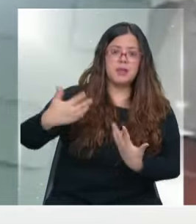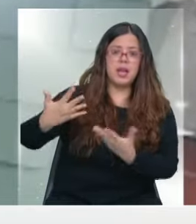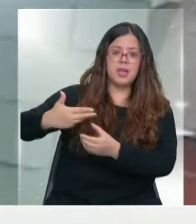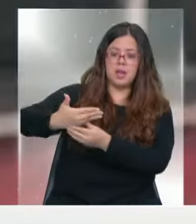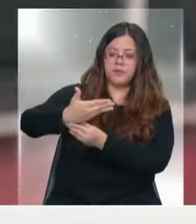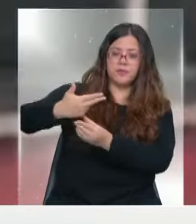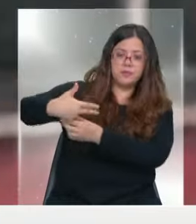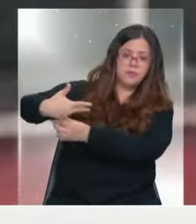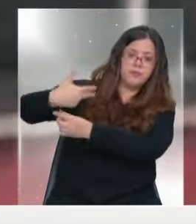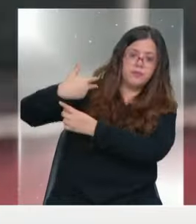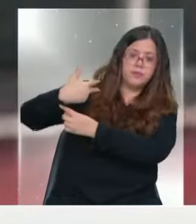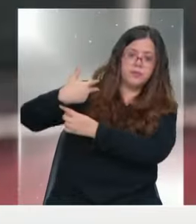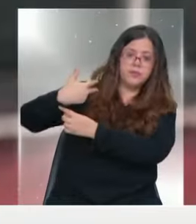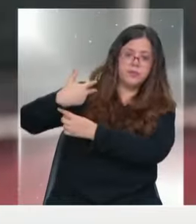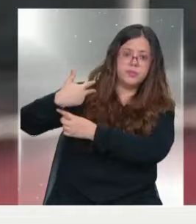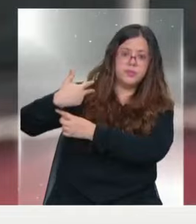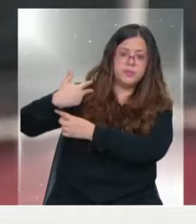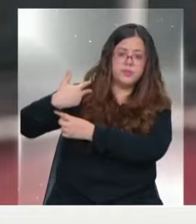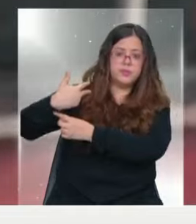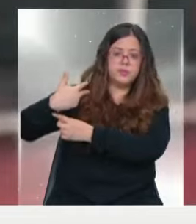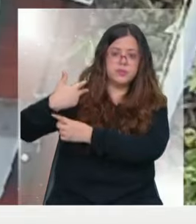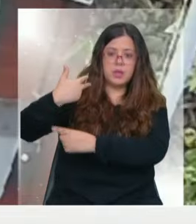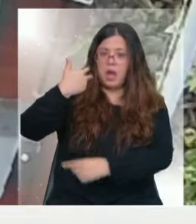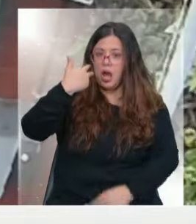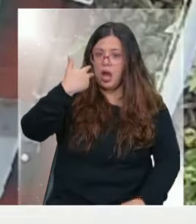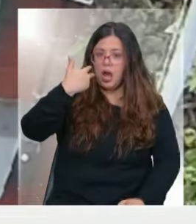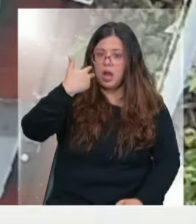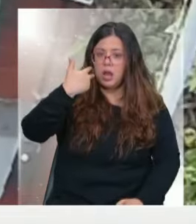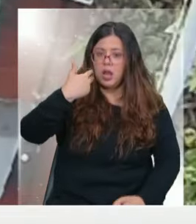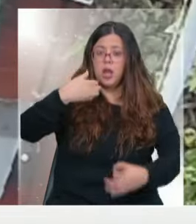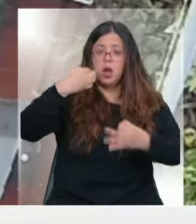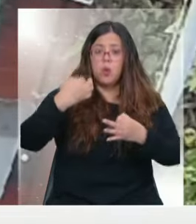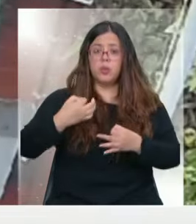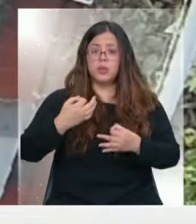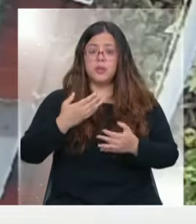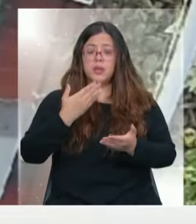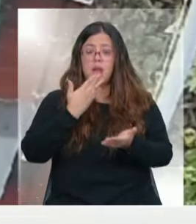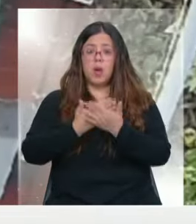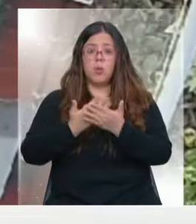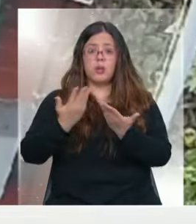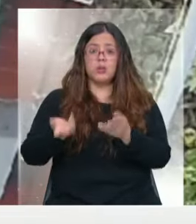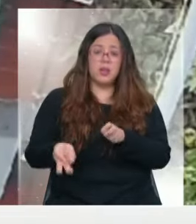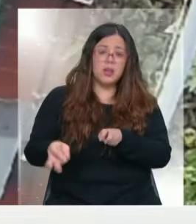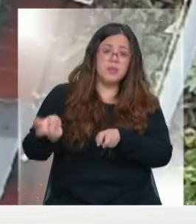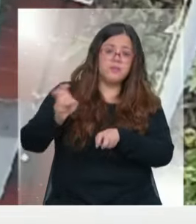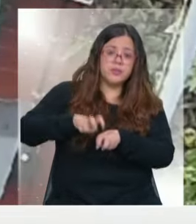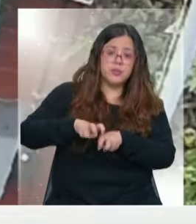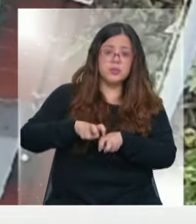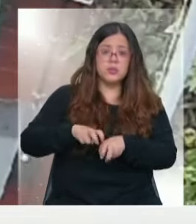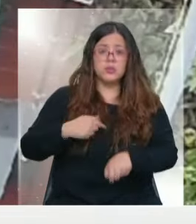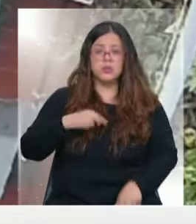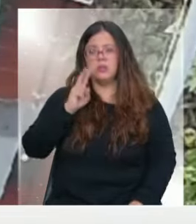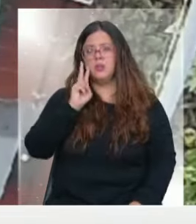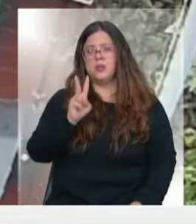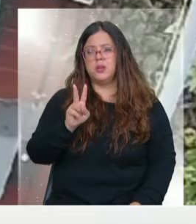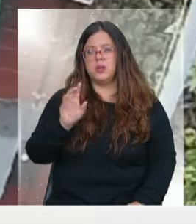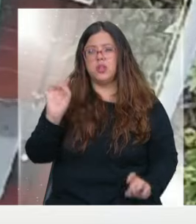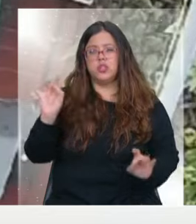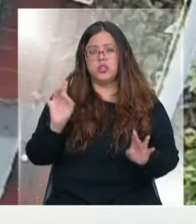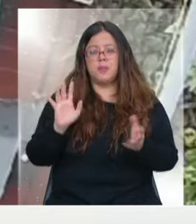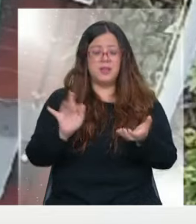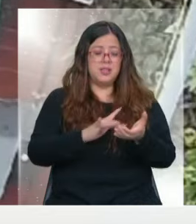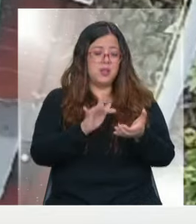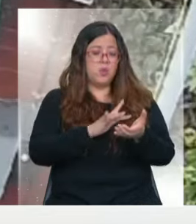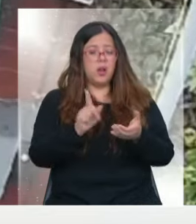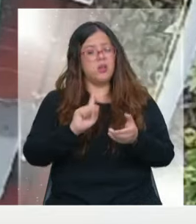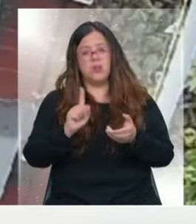arma, colocándomela en la cara. Cuando se va a montar en la moto ya yo digo, nada, ya no es solamente el celular, ya es un robo